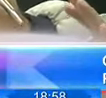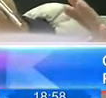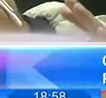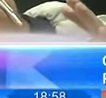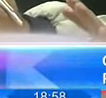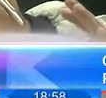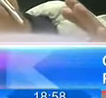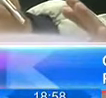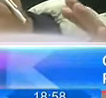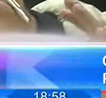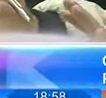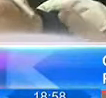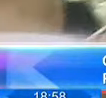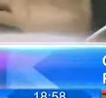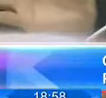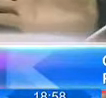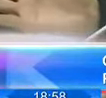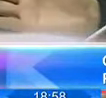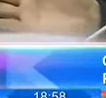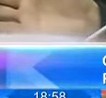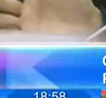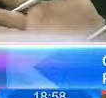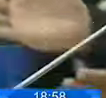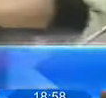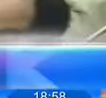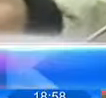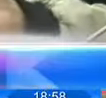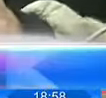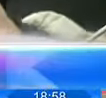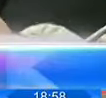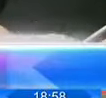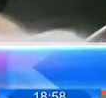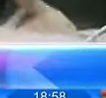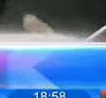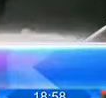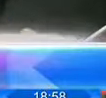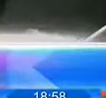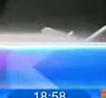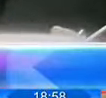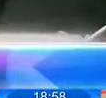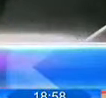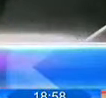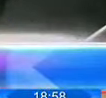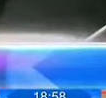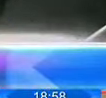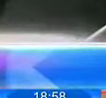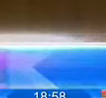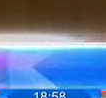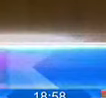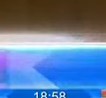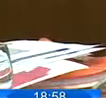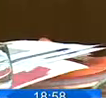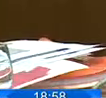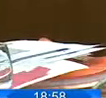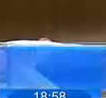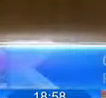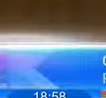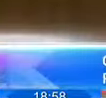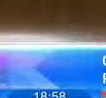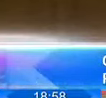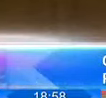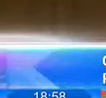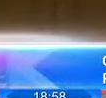fue una maravilla. Pero ¿en dónde fallamos entonces para que tengamos los resultados que hemos tenido con el Contralor? Criticaron además